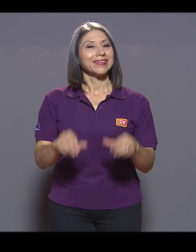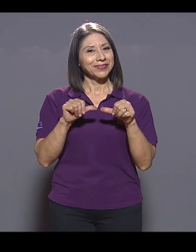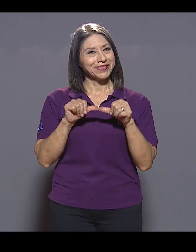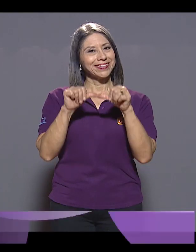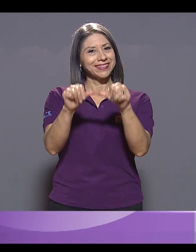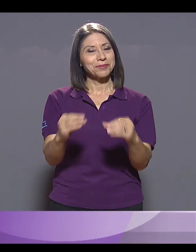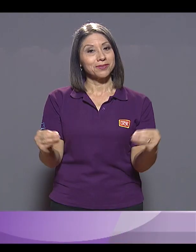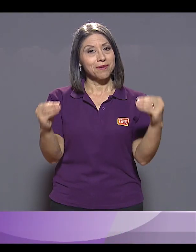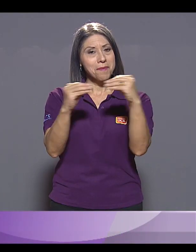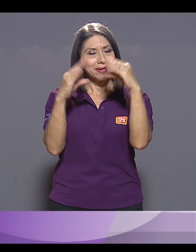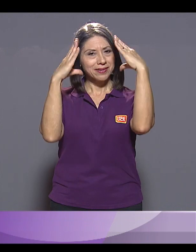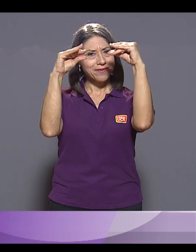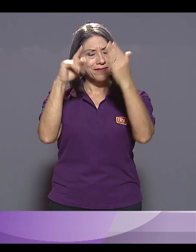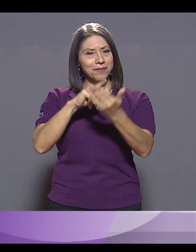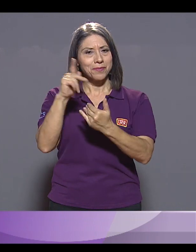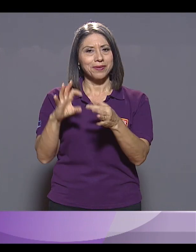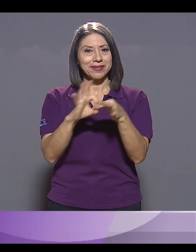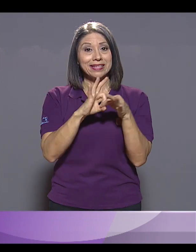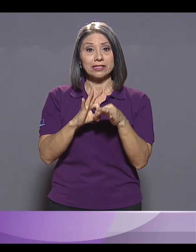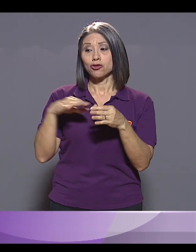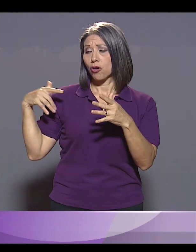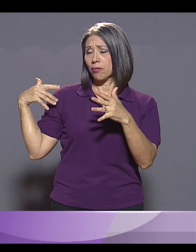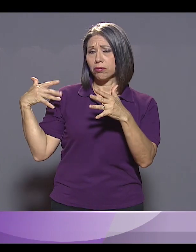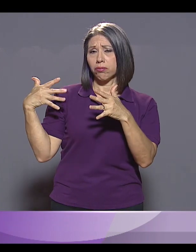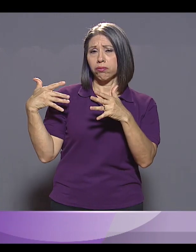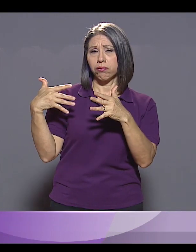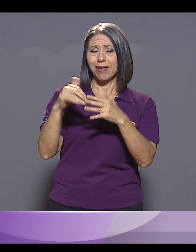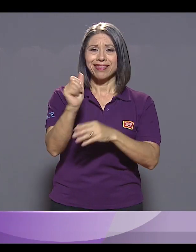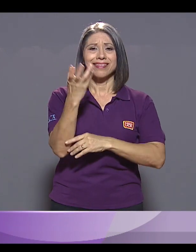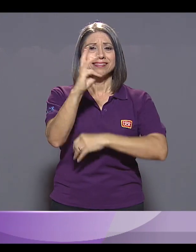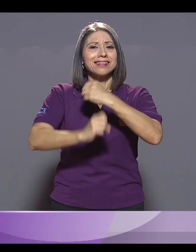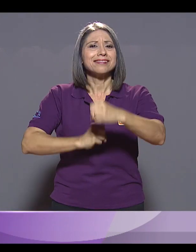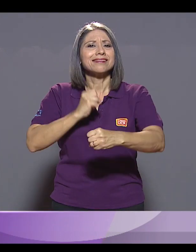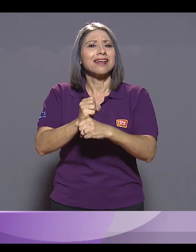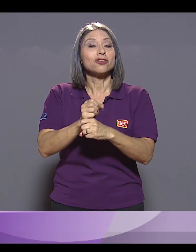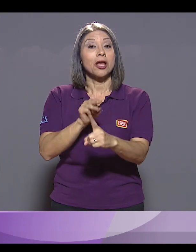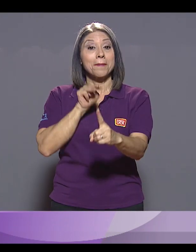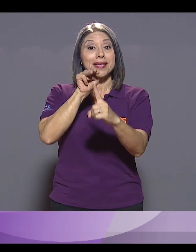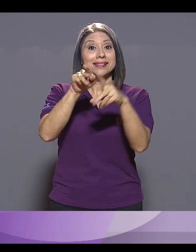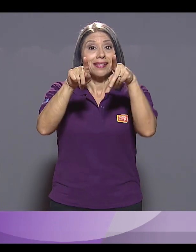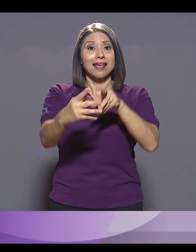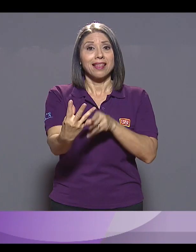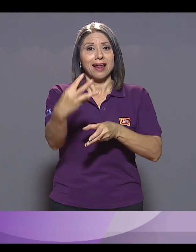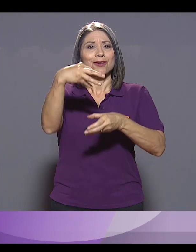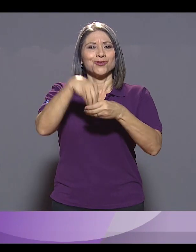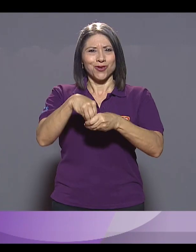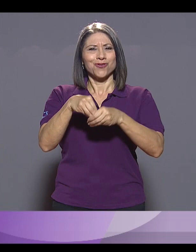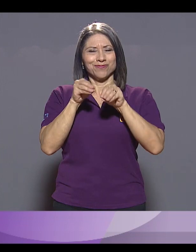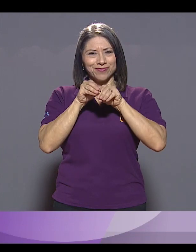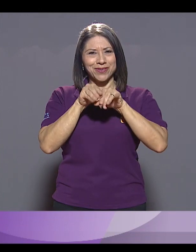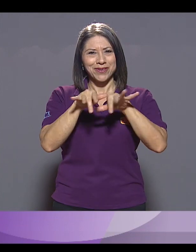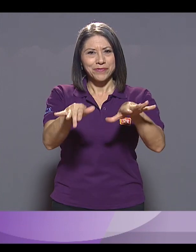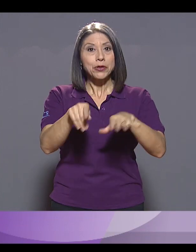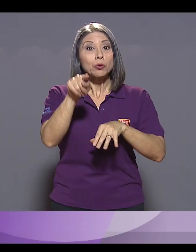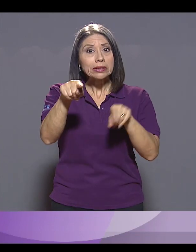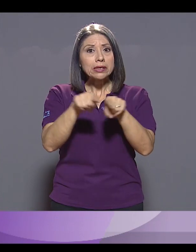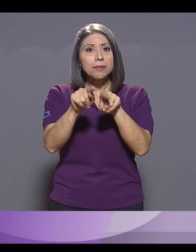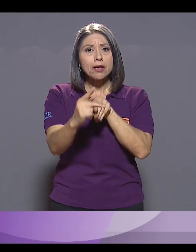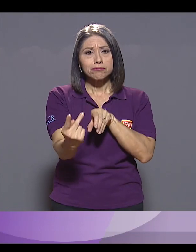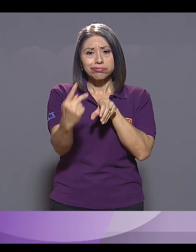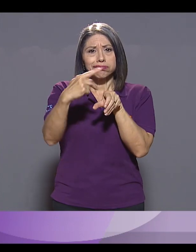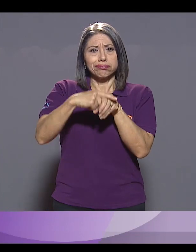la persona con alguna condición de discapacidad o en situación de discapacidad, puede acceder al centro educativo que mejor